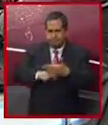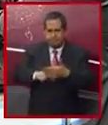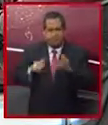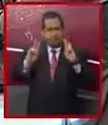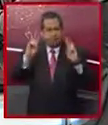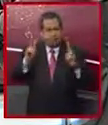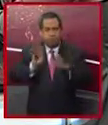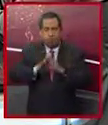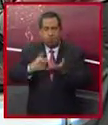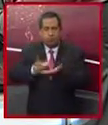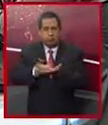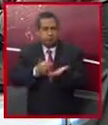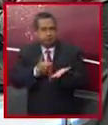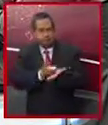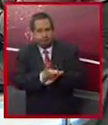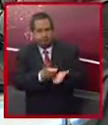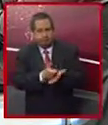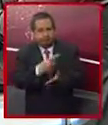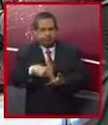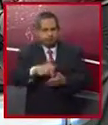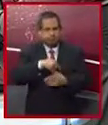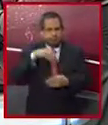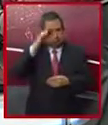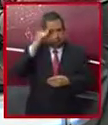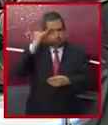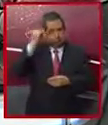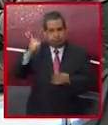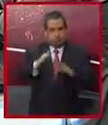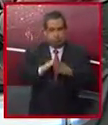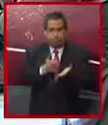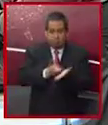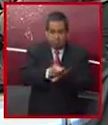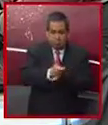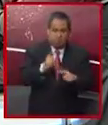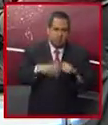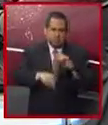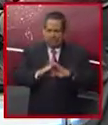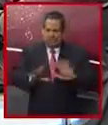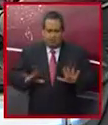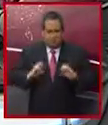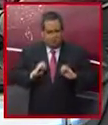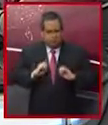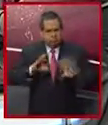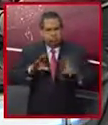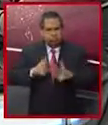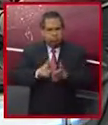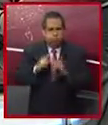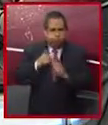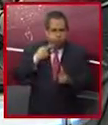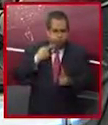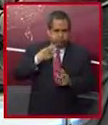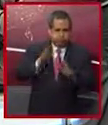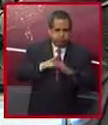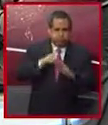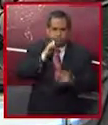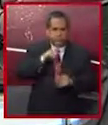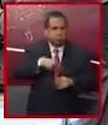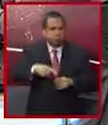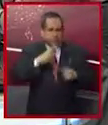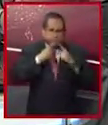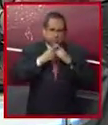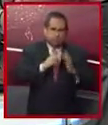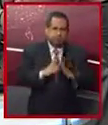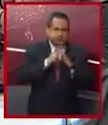del financiamiento de los partidos políticos, que nosotros hemos propuesto eliminar por completo, hasta el tema de la revocación de mandato,